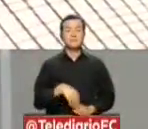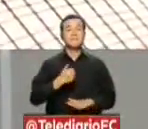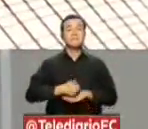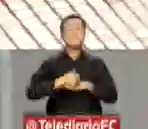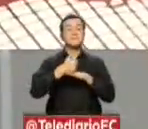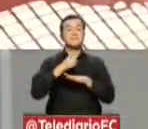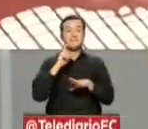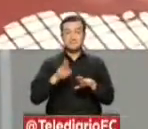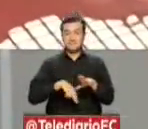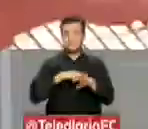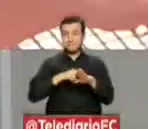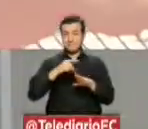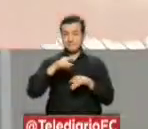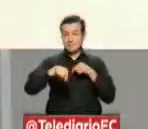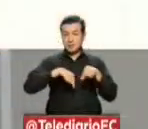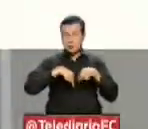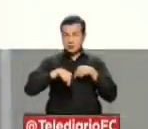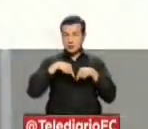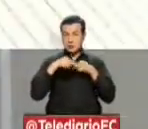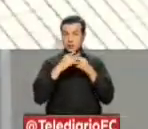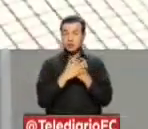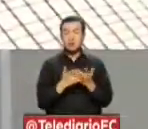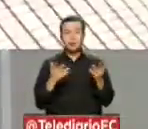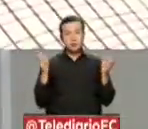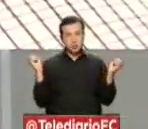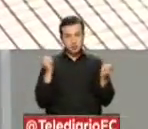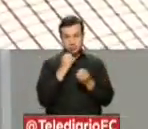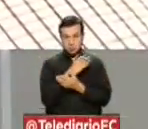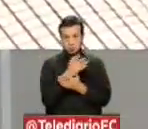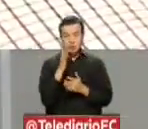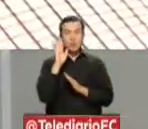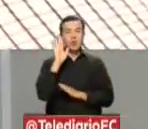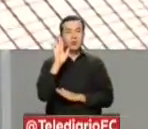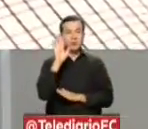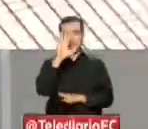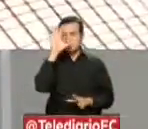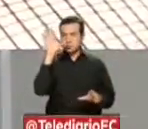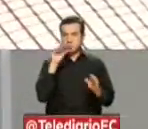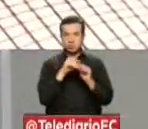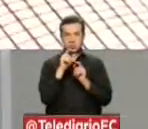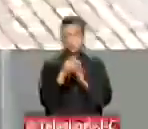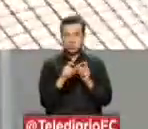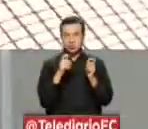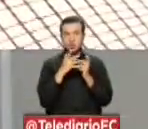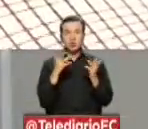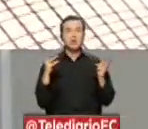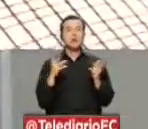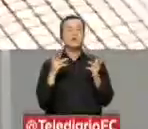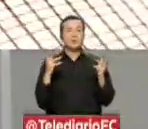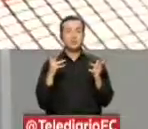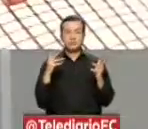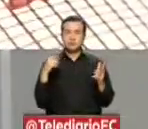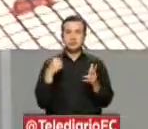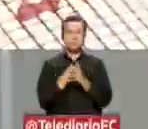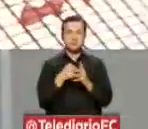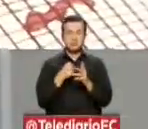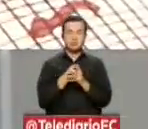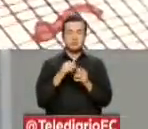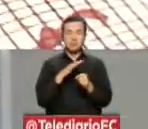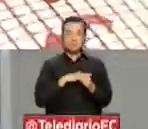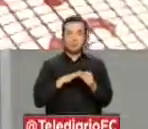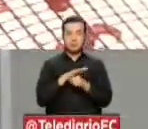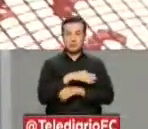autoridades nacionales de tránsito y transporte terrestre insisten en el compromiso de todos los actores viales para reducir los siniestros en las